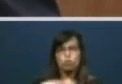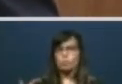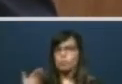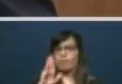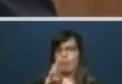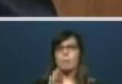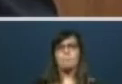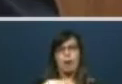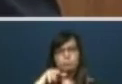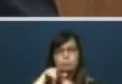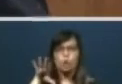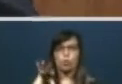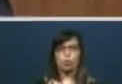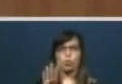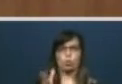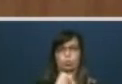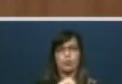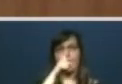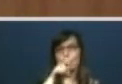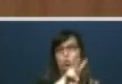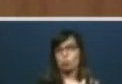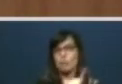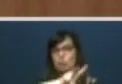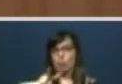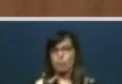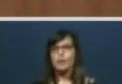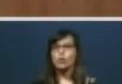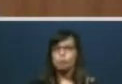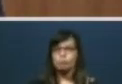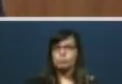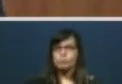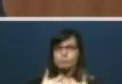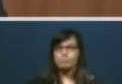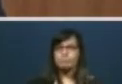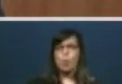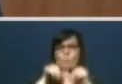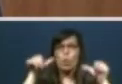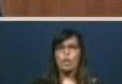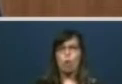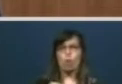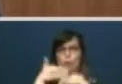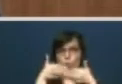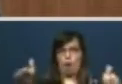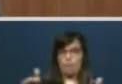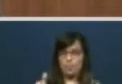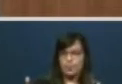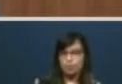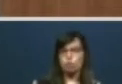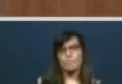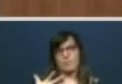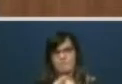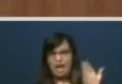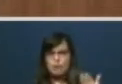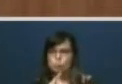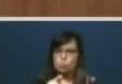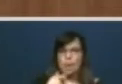dirección en 2012 pusimos en marcha un modelo de gobierno abierto que con todos sus defectos y